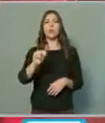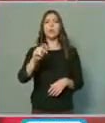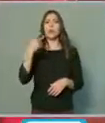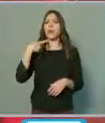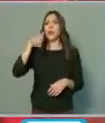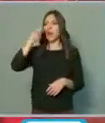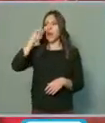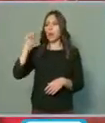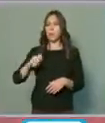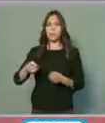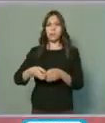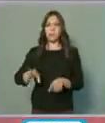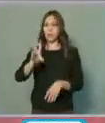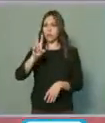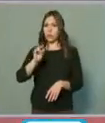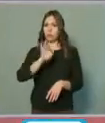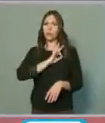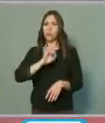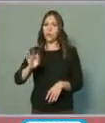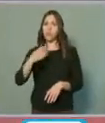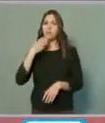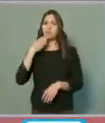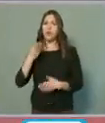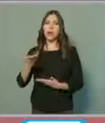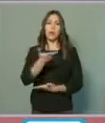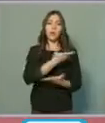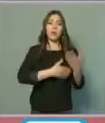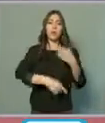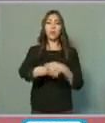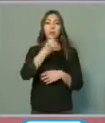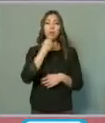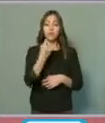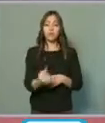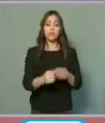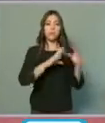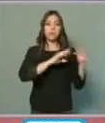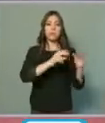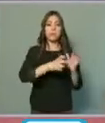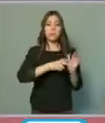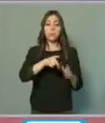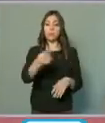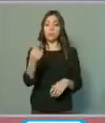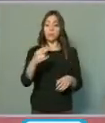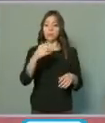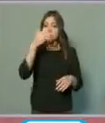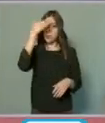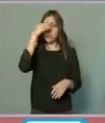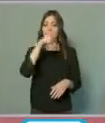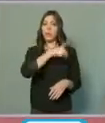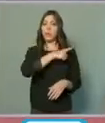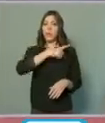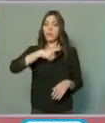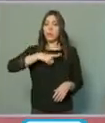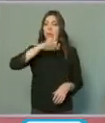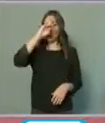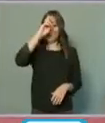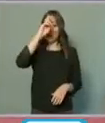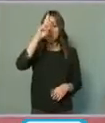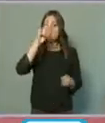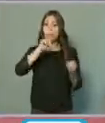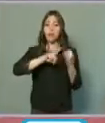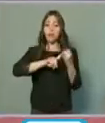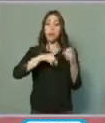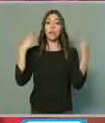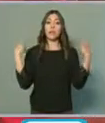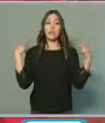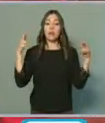adecuada convivencia. Si a los niños desde chiquitos les enseñamos a entender que hay una autoridad con respeto, pero con